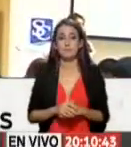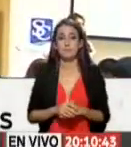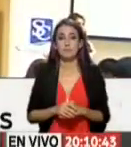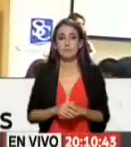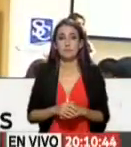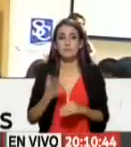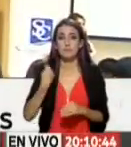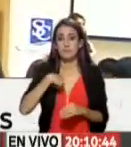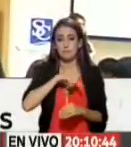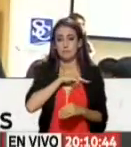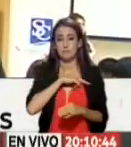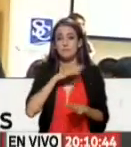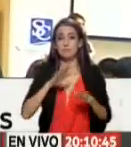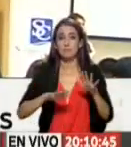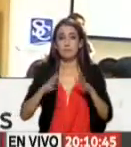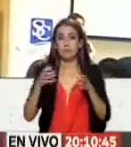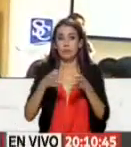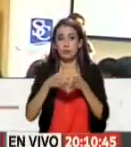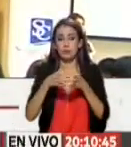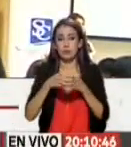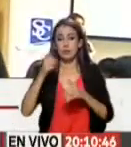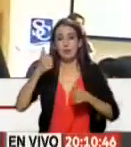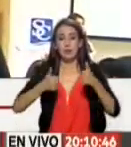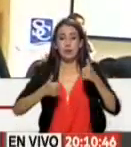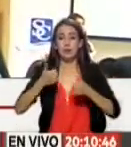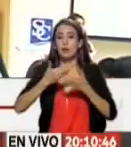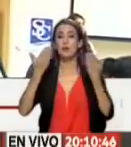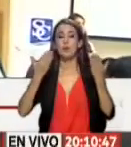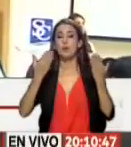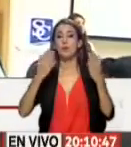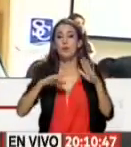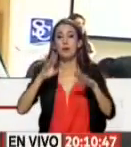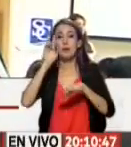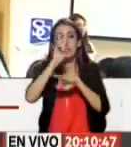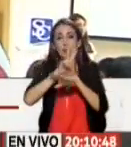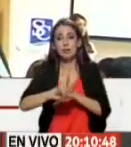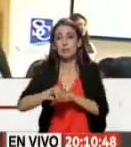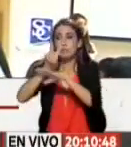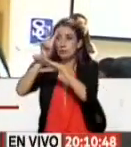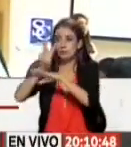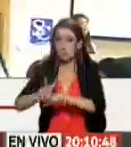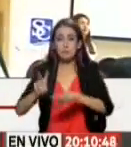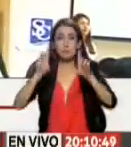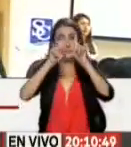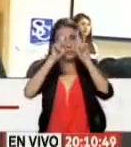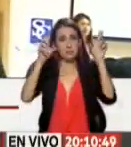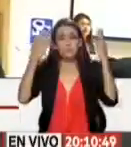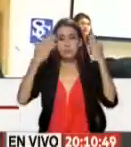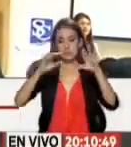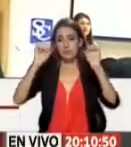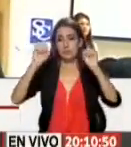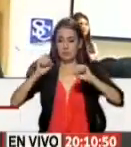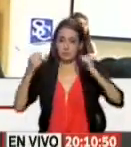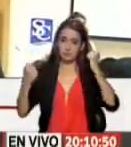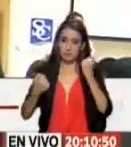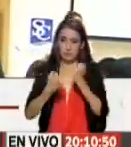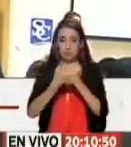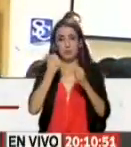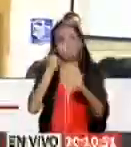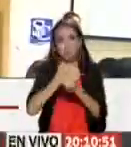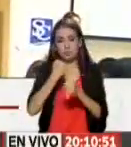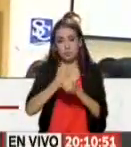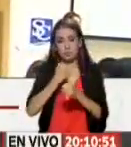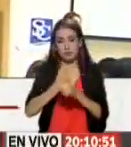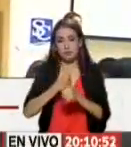encontrado con irregularidades, las cuales la superintendencia nos ha sabido orientar y poder así hacer bien nuestro trabajo